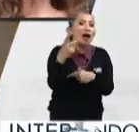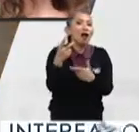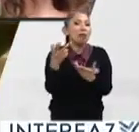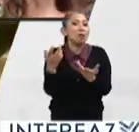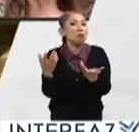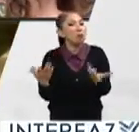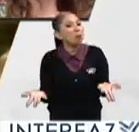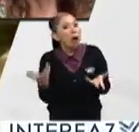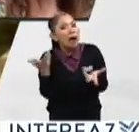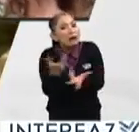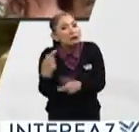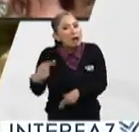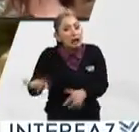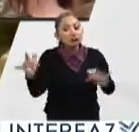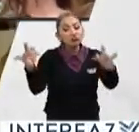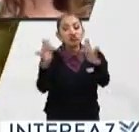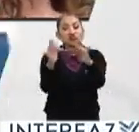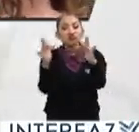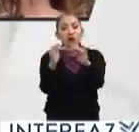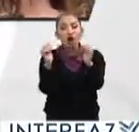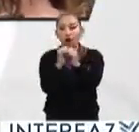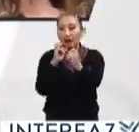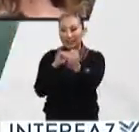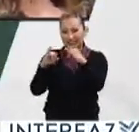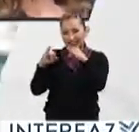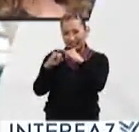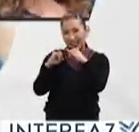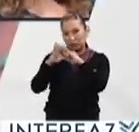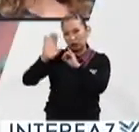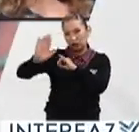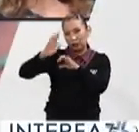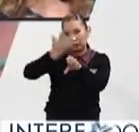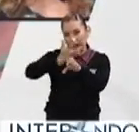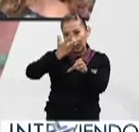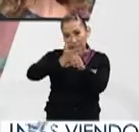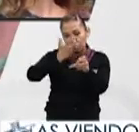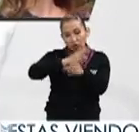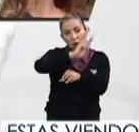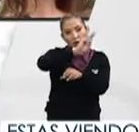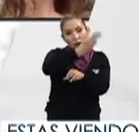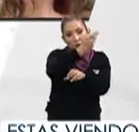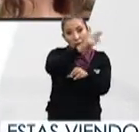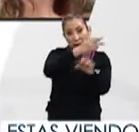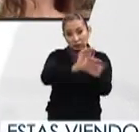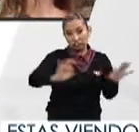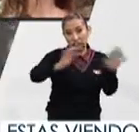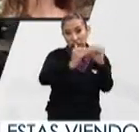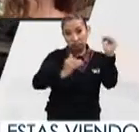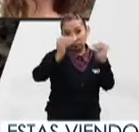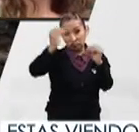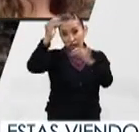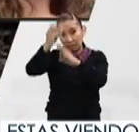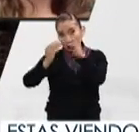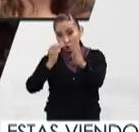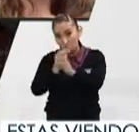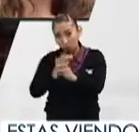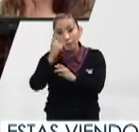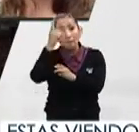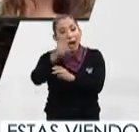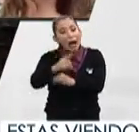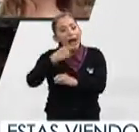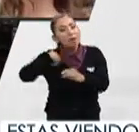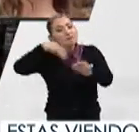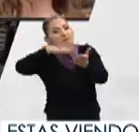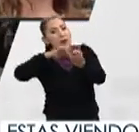digamos, hacer un enlace con instituciones de Estados Unidos, con las universidades más importantes del mundo, para